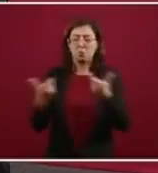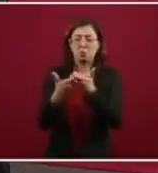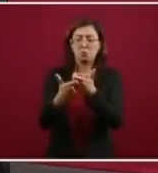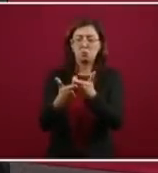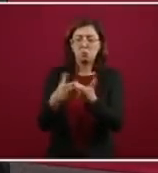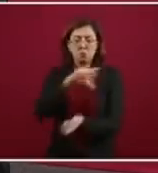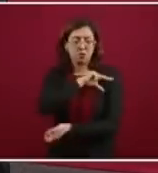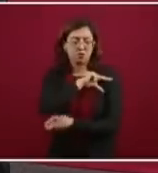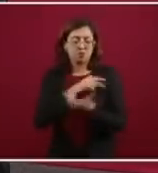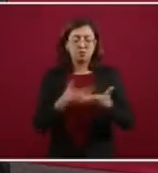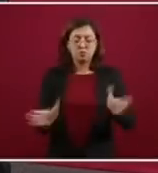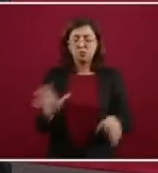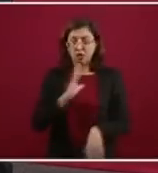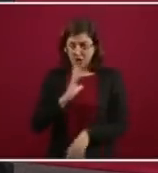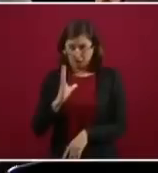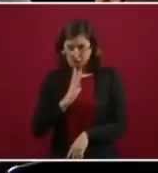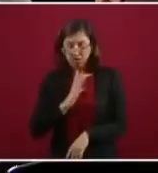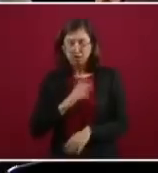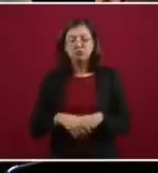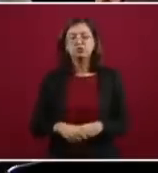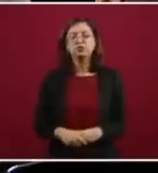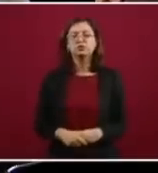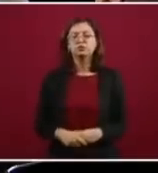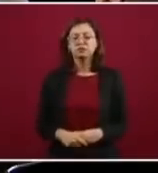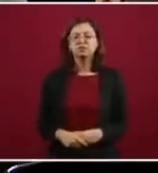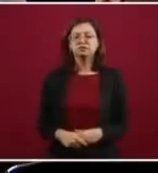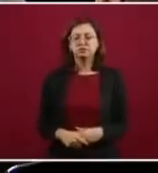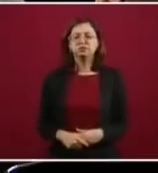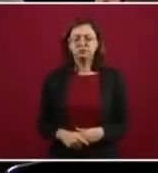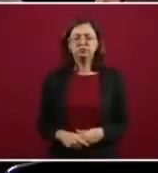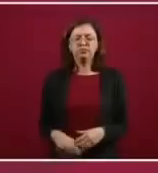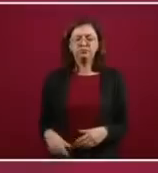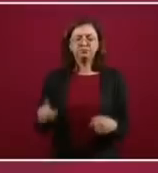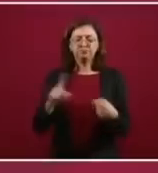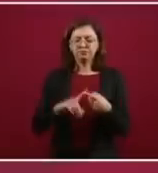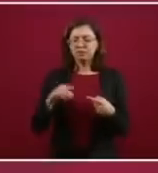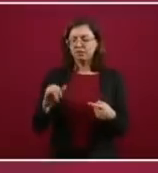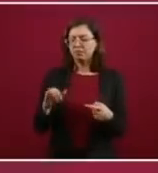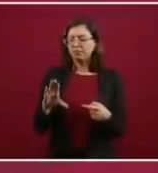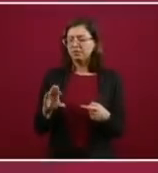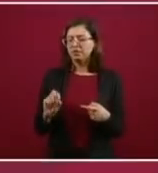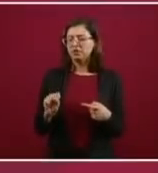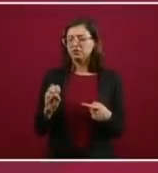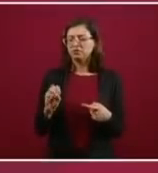iniciativa privada y pública. Gracias, sí, presidente. Sí, estamos trabajando con Microsoft.